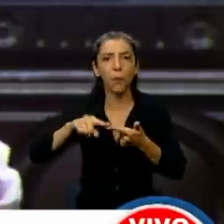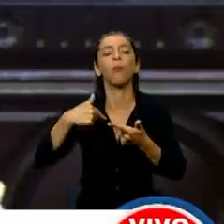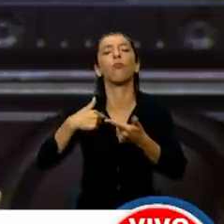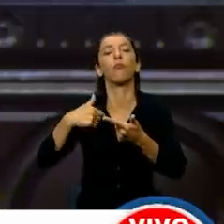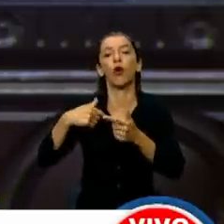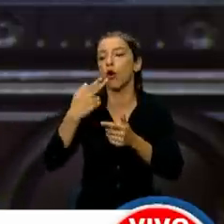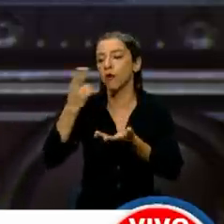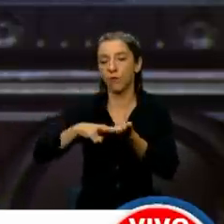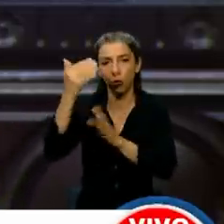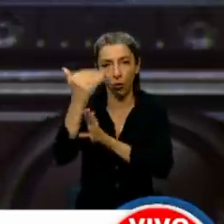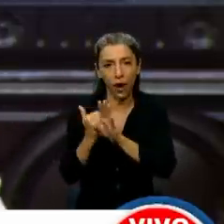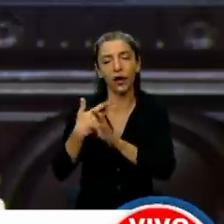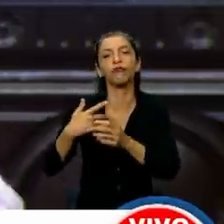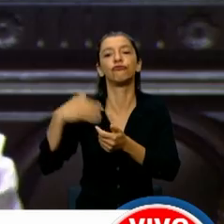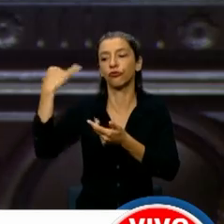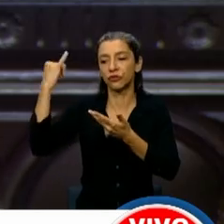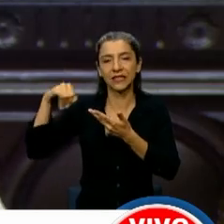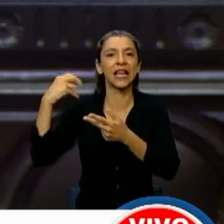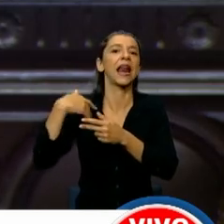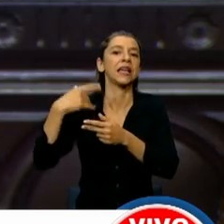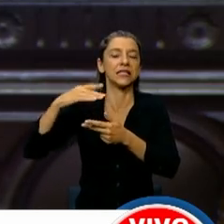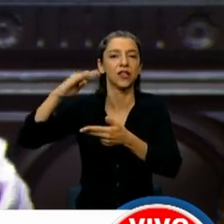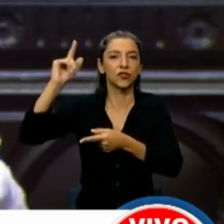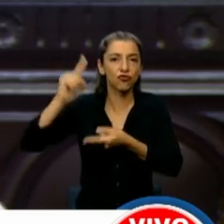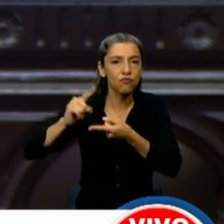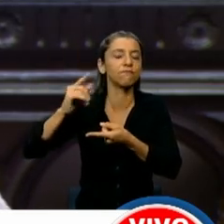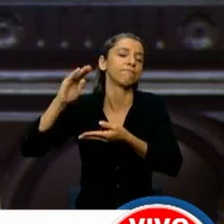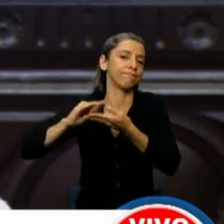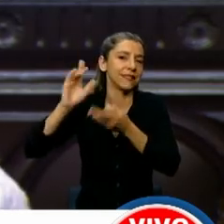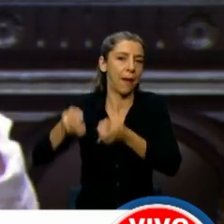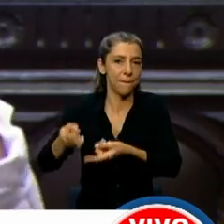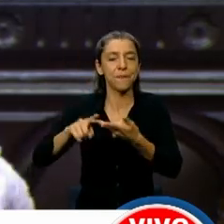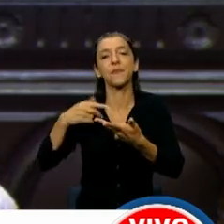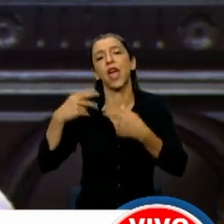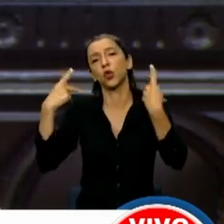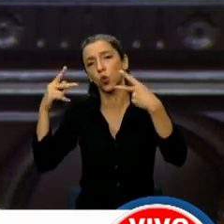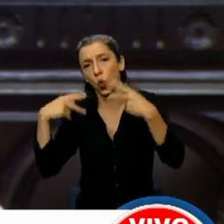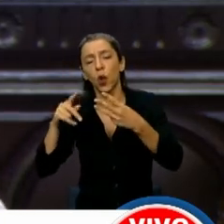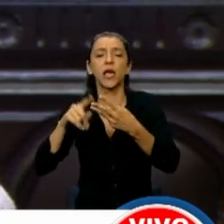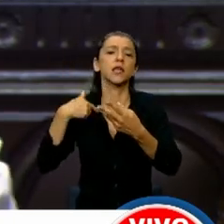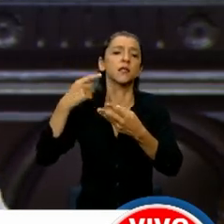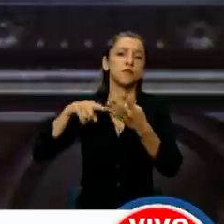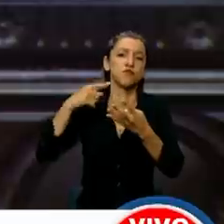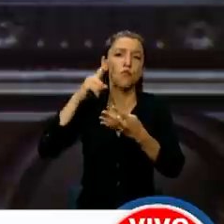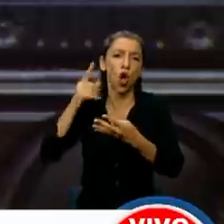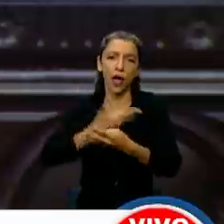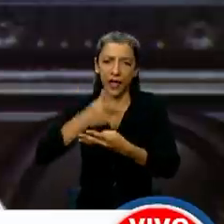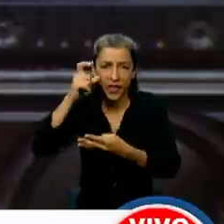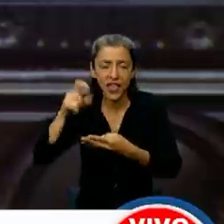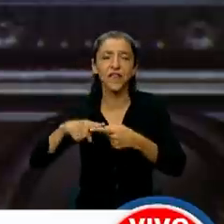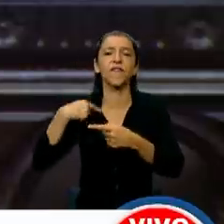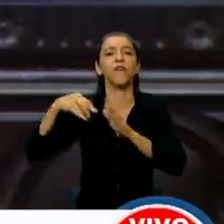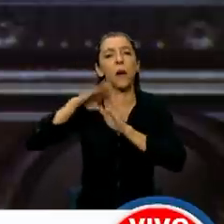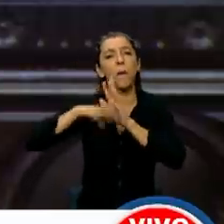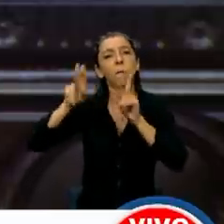crédito a tasas bajas para sectores de sumo pre viaje a la familia y fue programa mi pieza relanzamiento de progresar